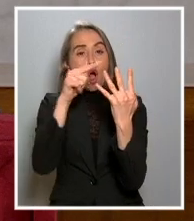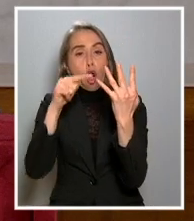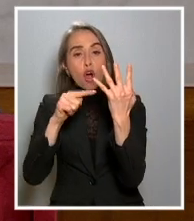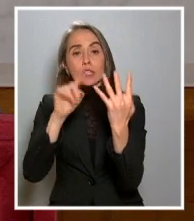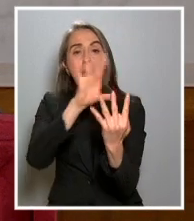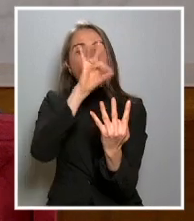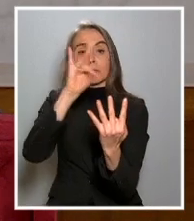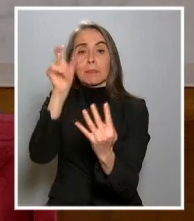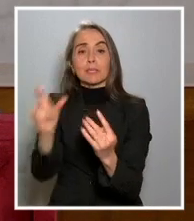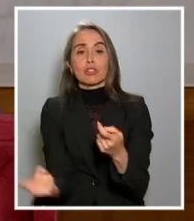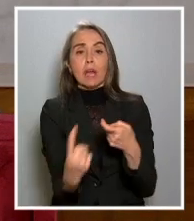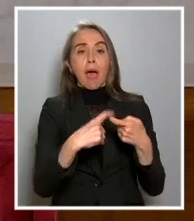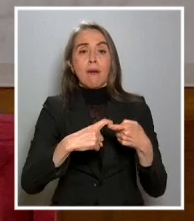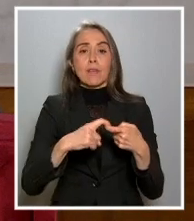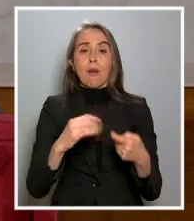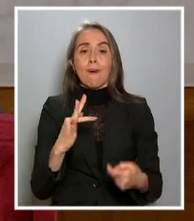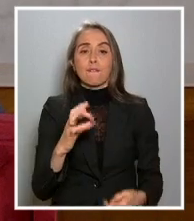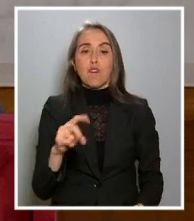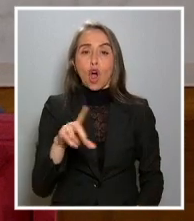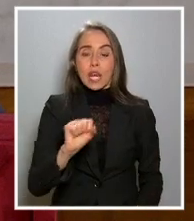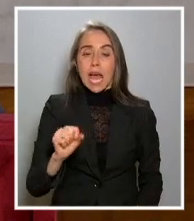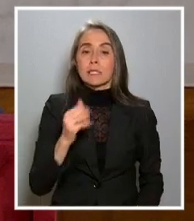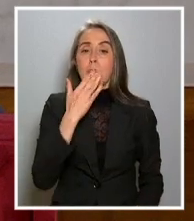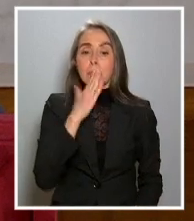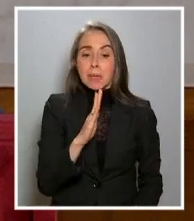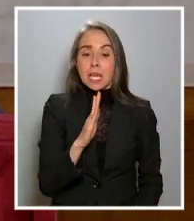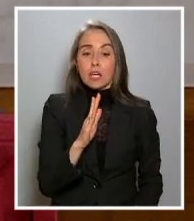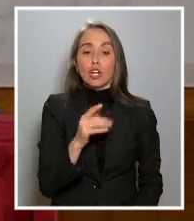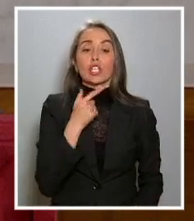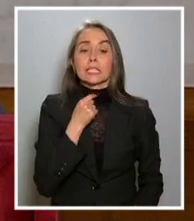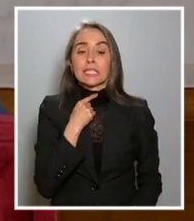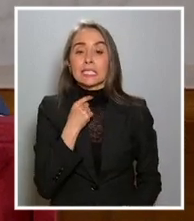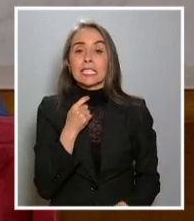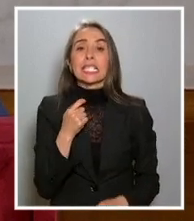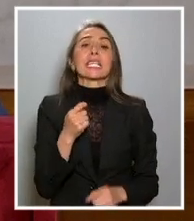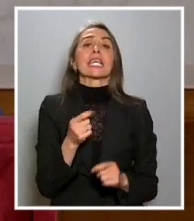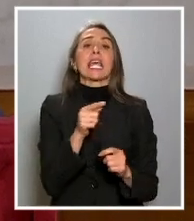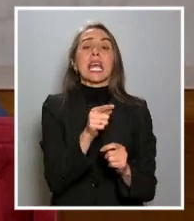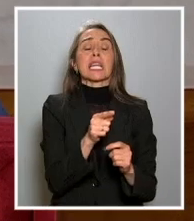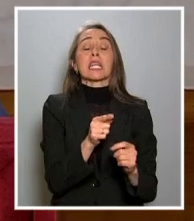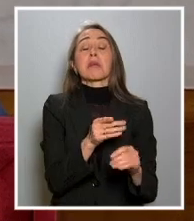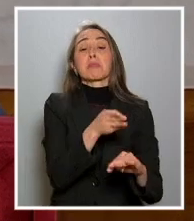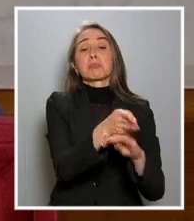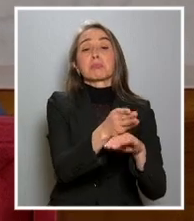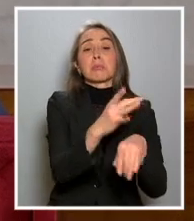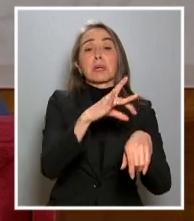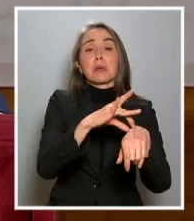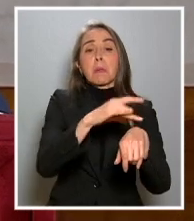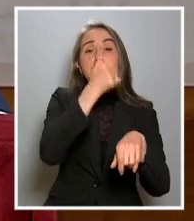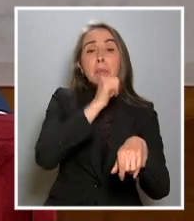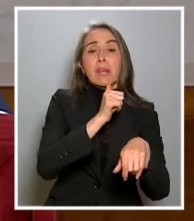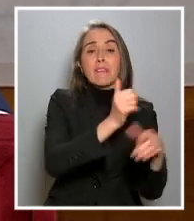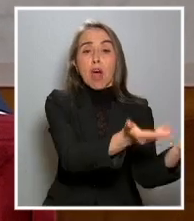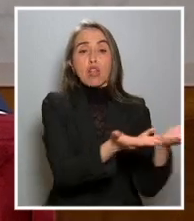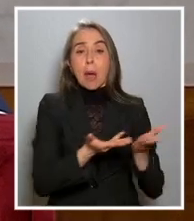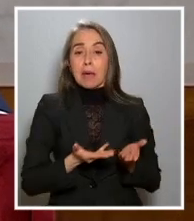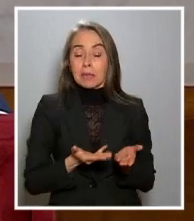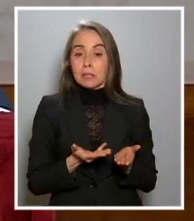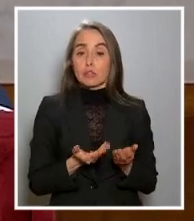afiliados a FONASA y mejores condiciones si desean acceder a prestadores privados. Esto